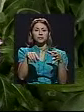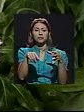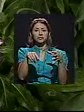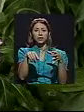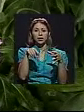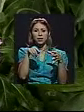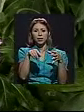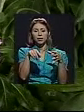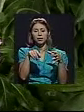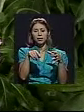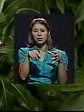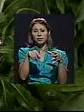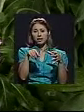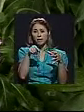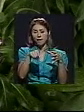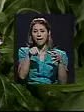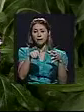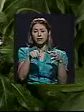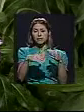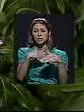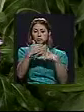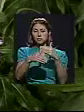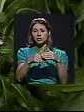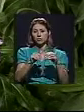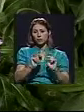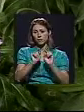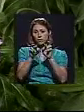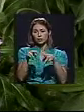un segundo piso.